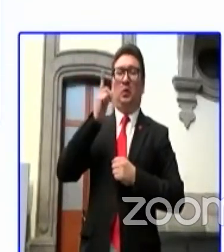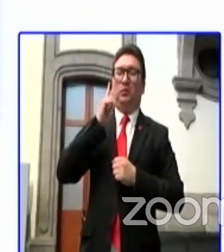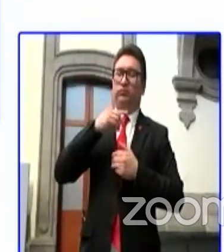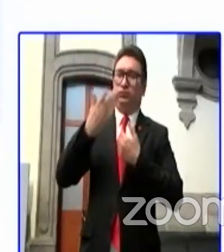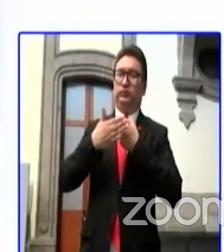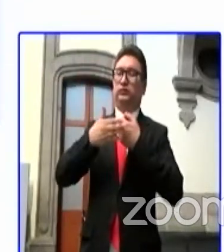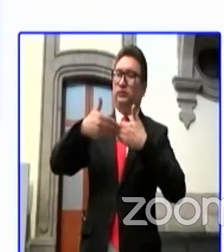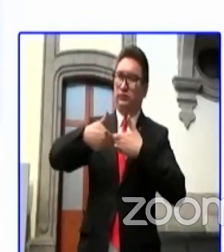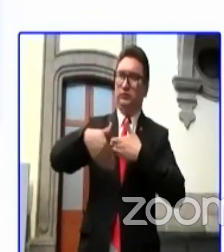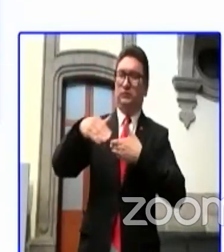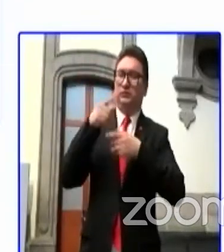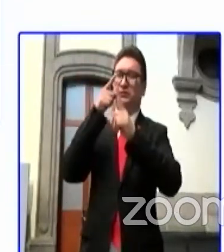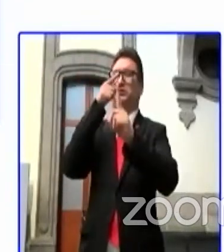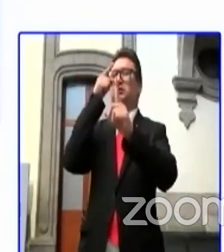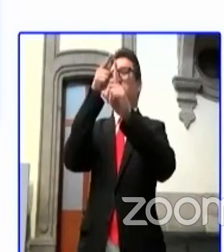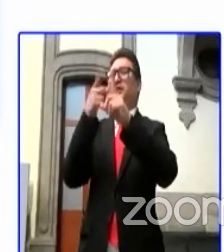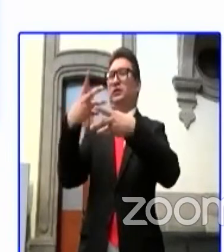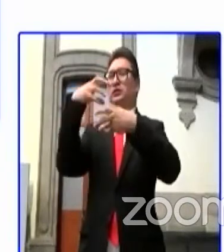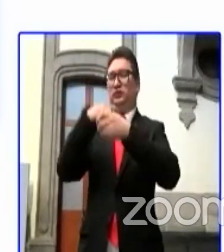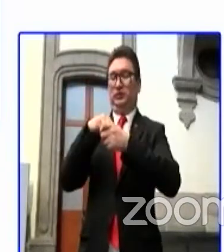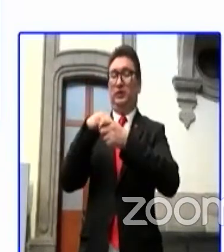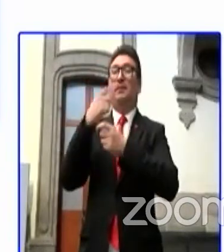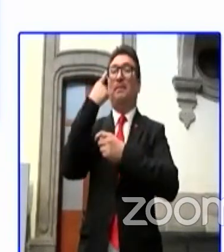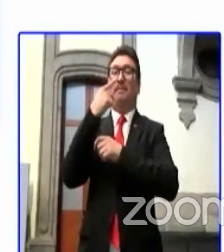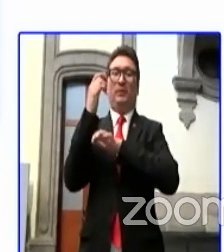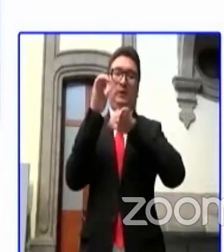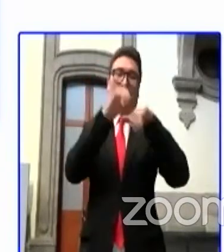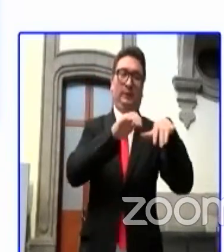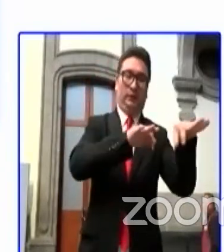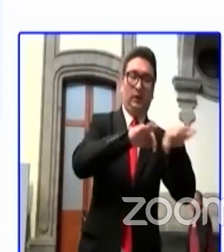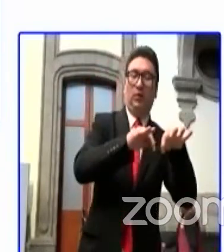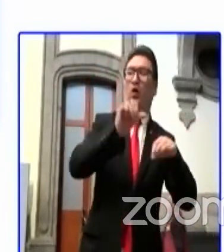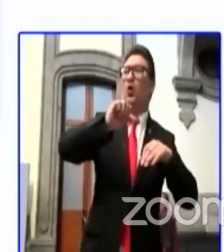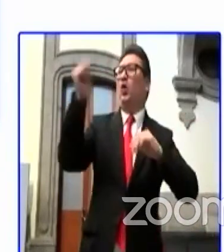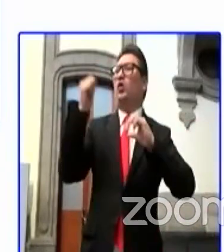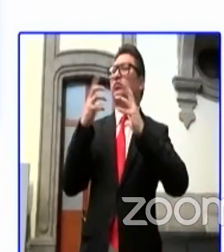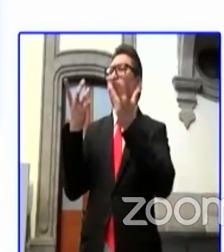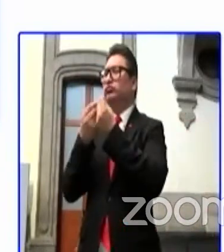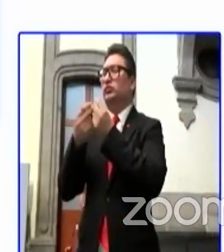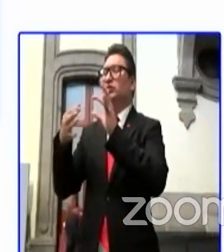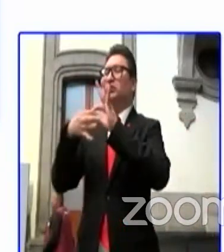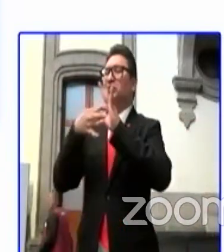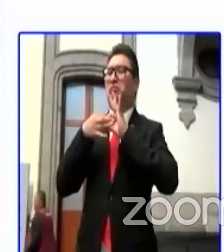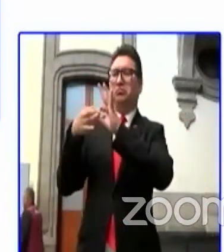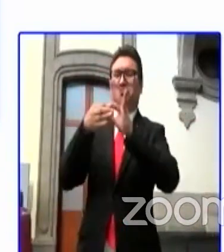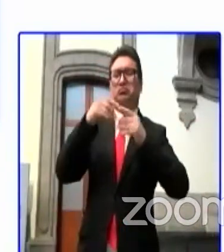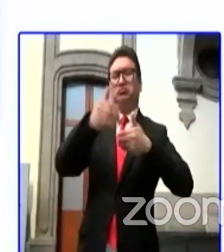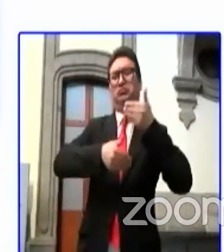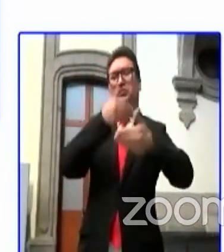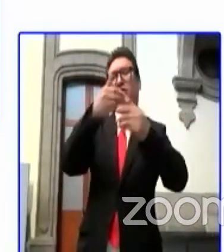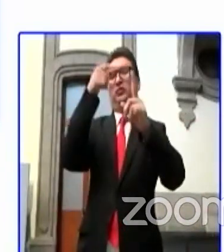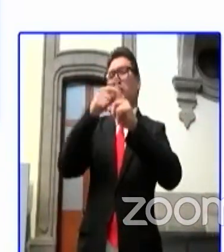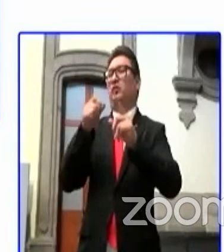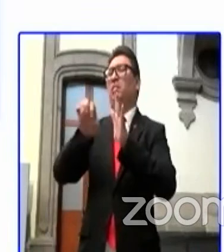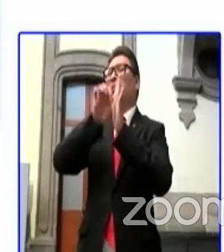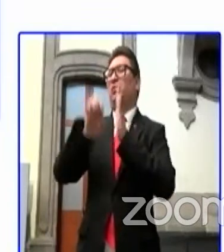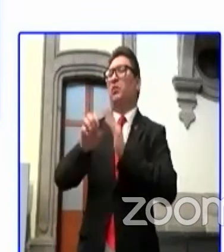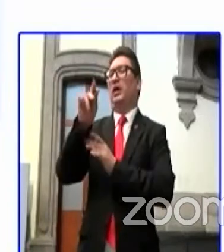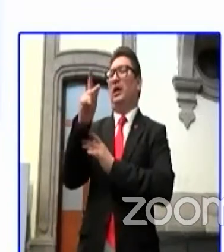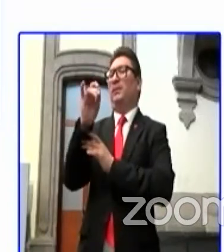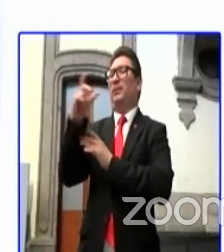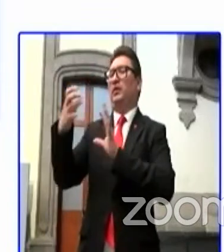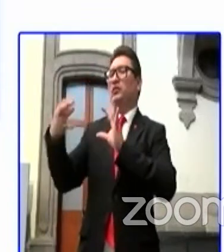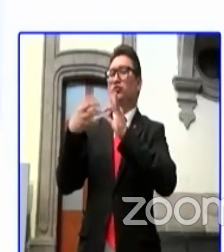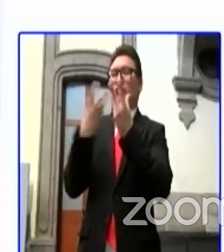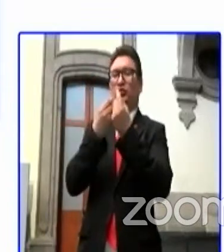visión incluyente en el tema laboral, aliadas y aliados, como APAC iremos juntos por el camino que la